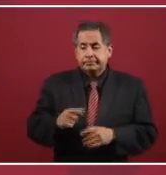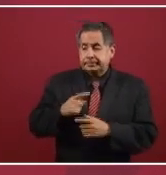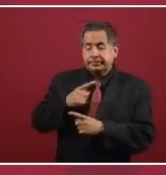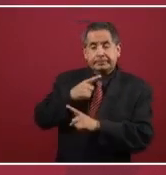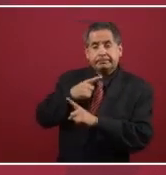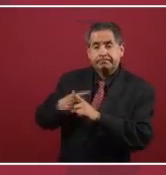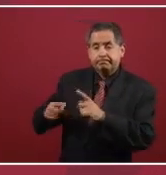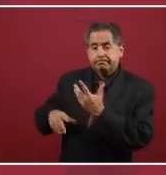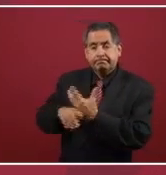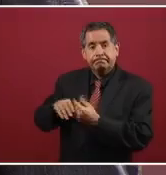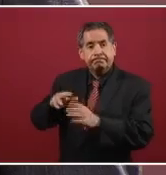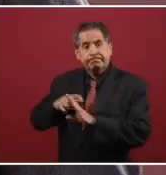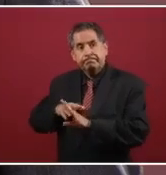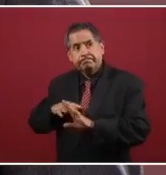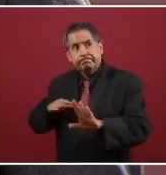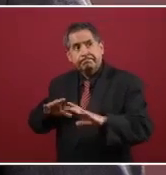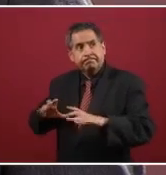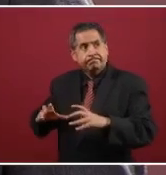migrantes